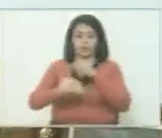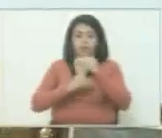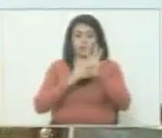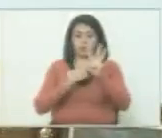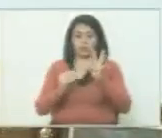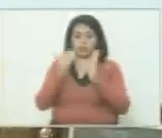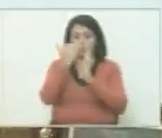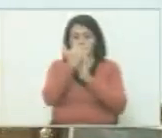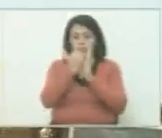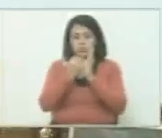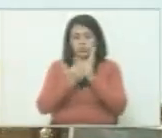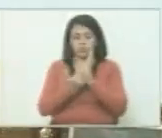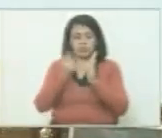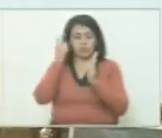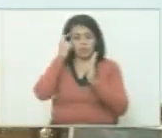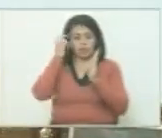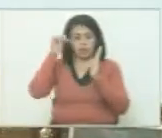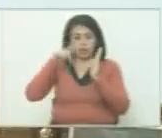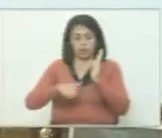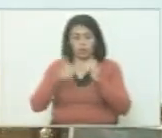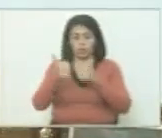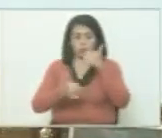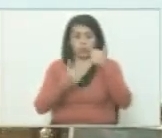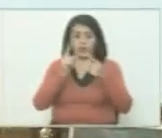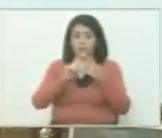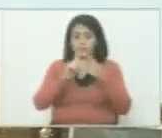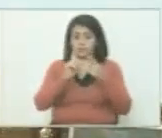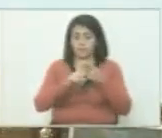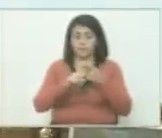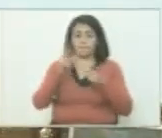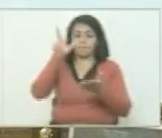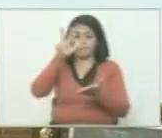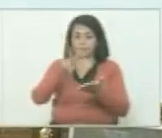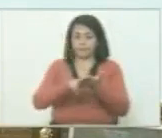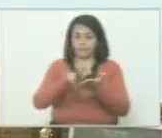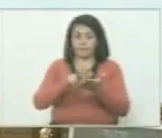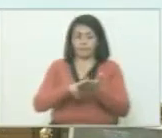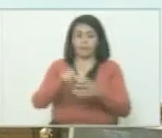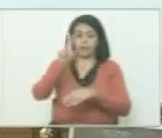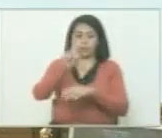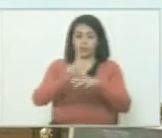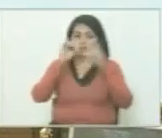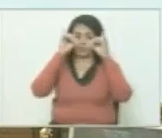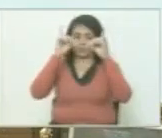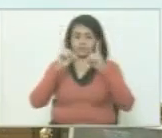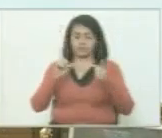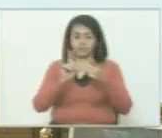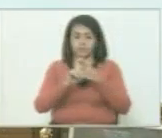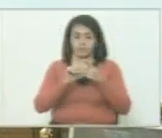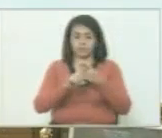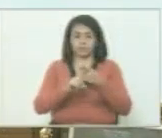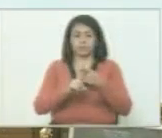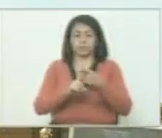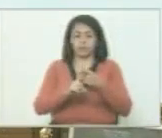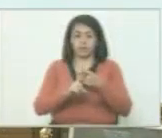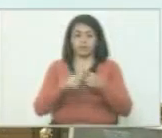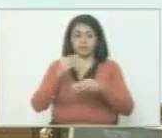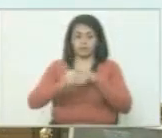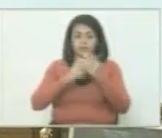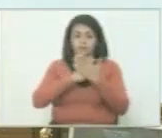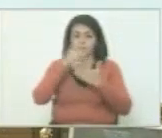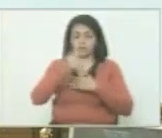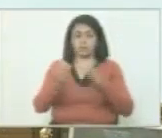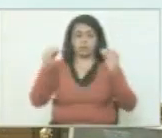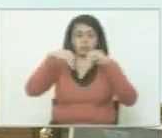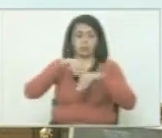4 puntos en el orden del día y los cuales fueron aprobados por unanimidad. Como primer punto, se efectuó el proyecto